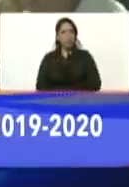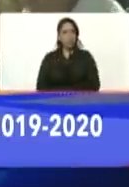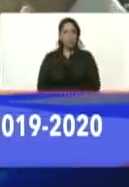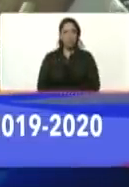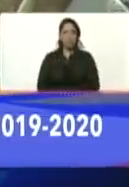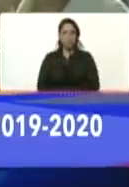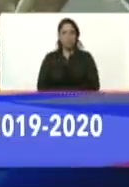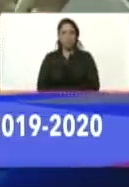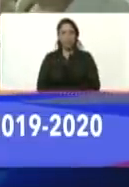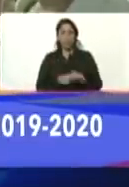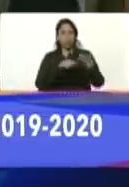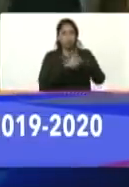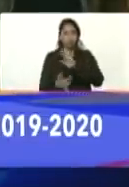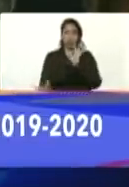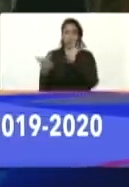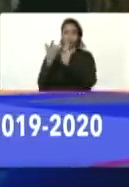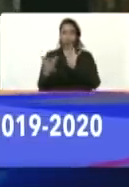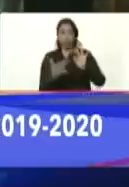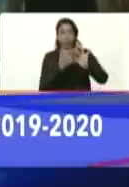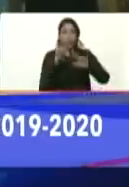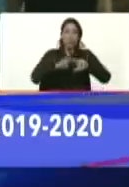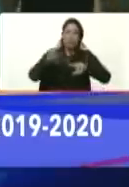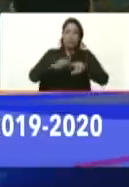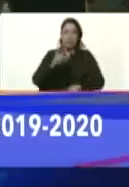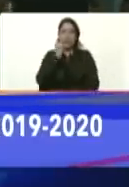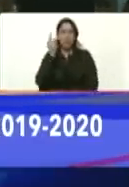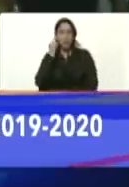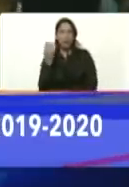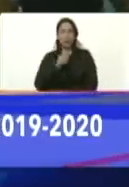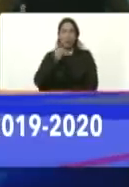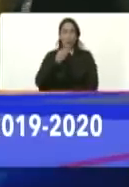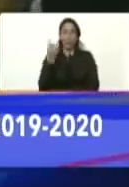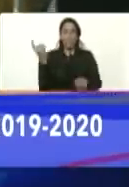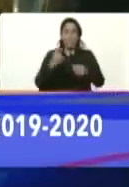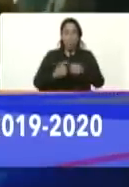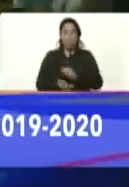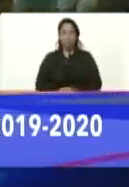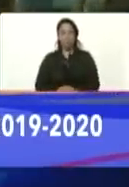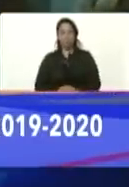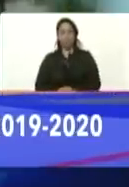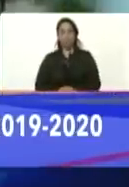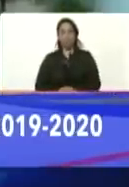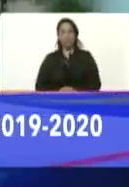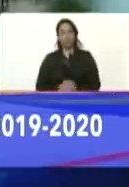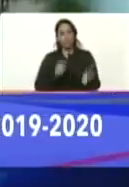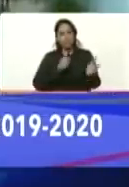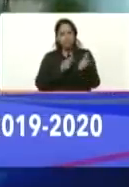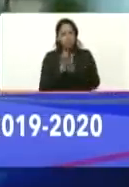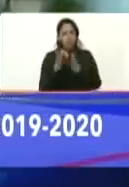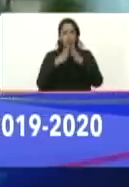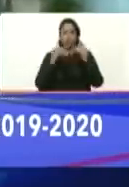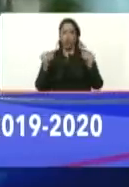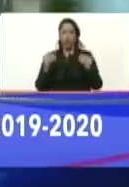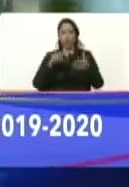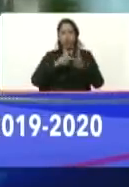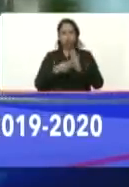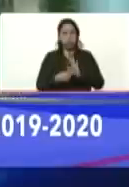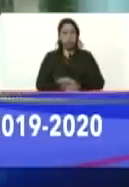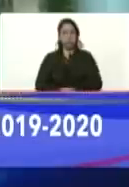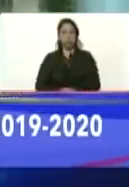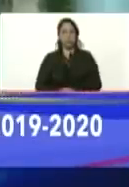el acceso de todos los niños niños a la juventud garantizar el carácter gratuito en todos sus sentidos